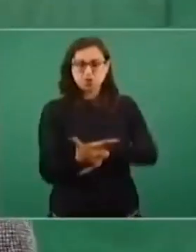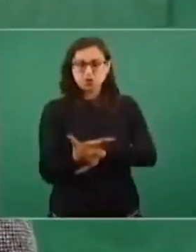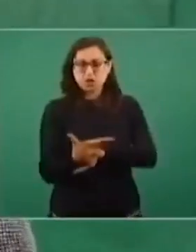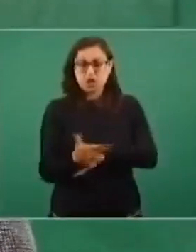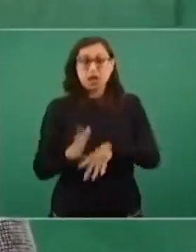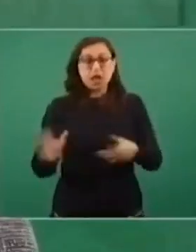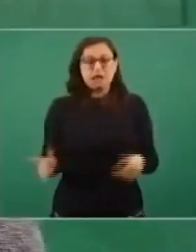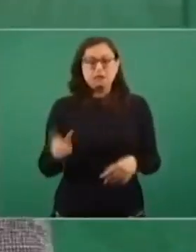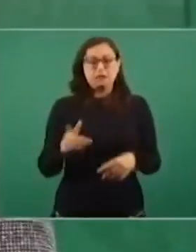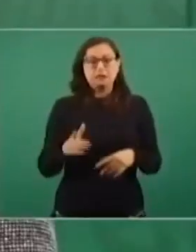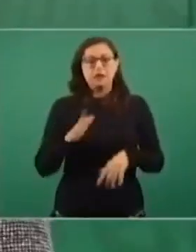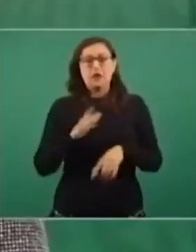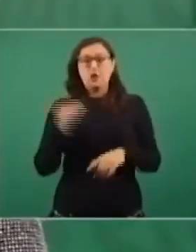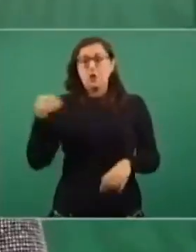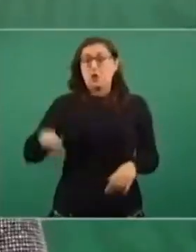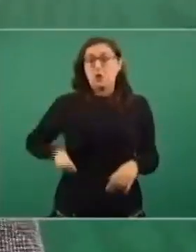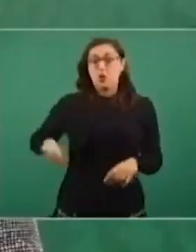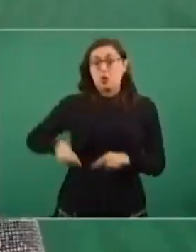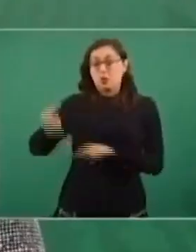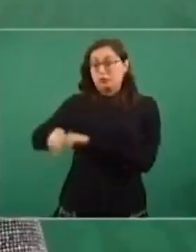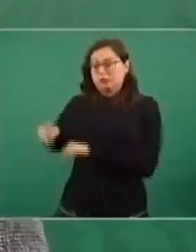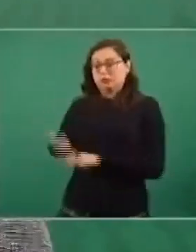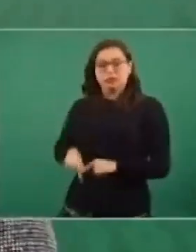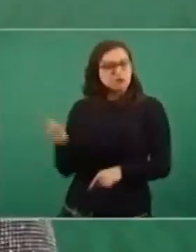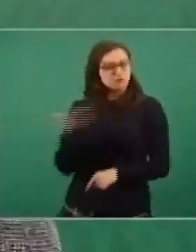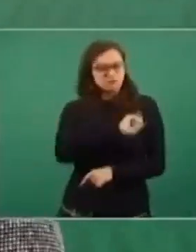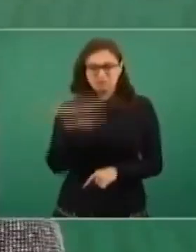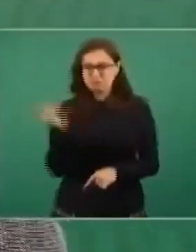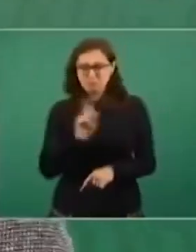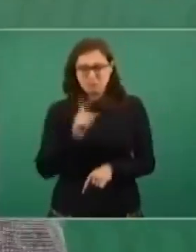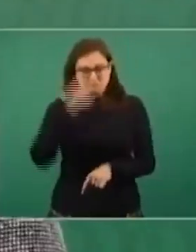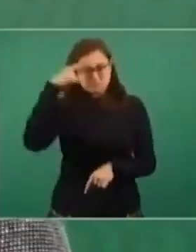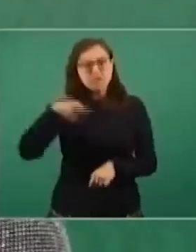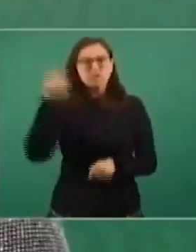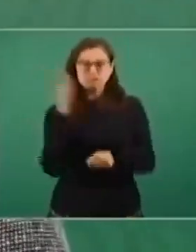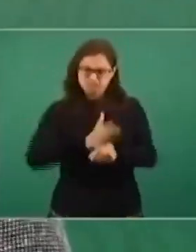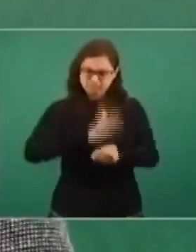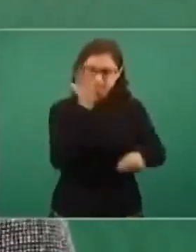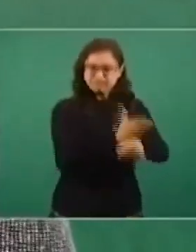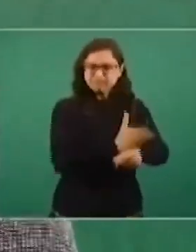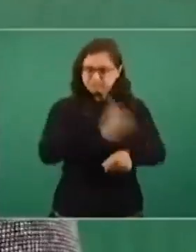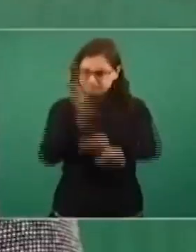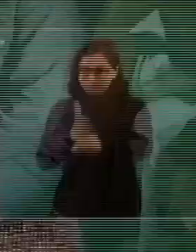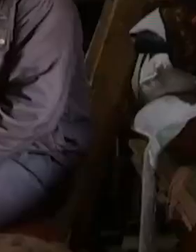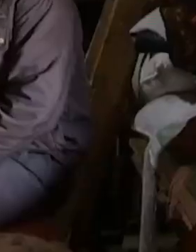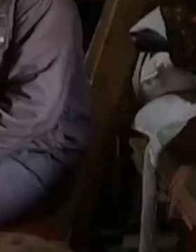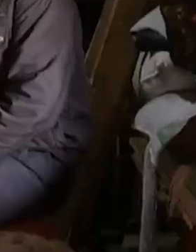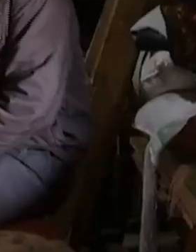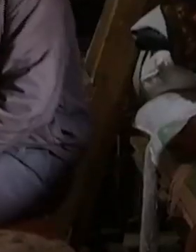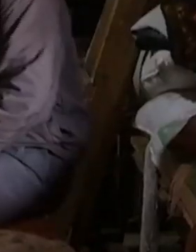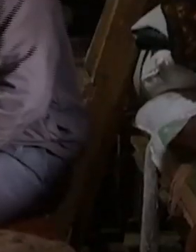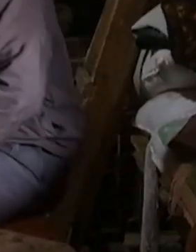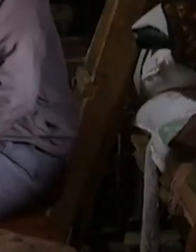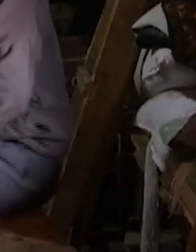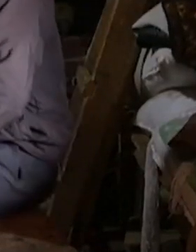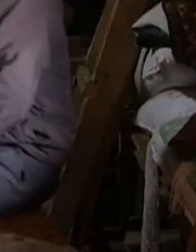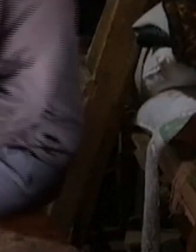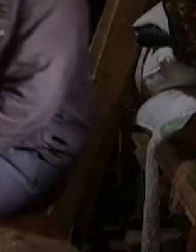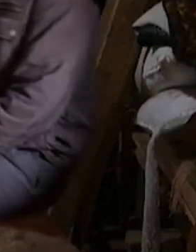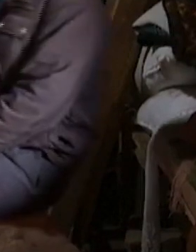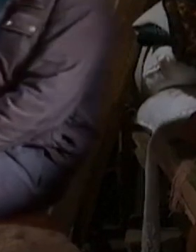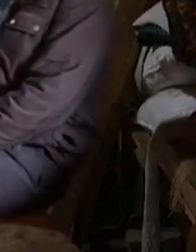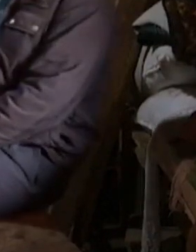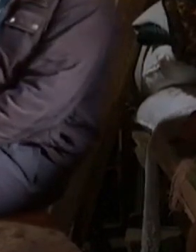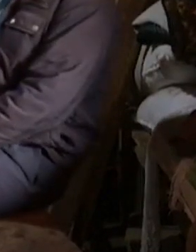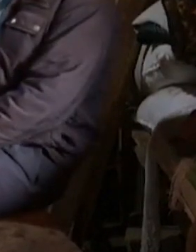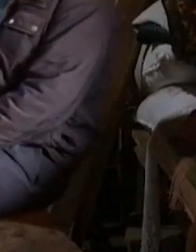deslindar responsabilidades, para imputar conductas irregulares. La investigación apunta a que las